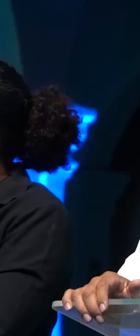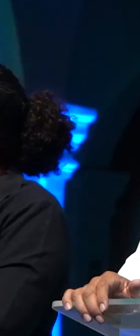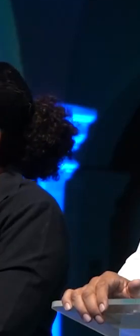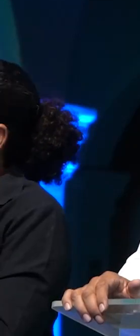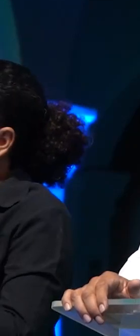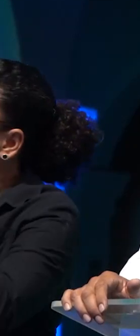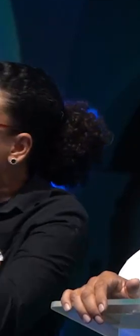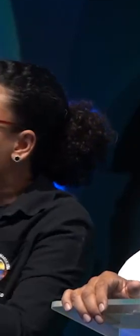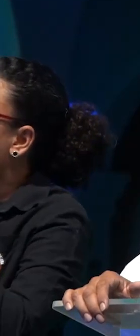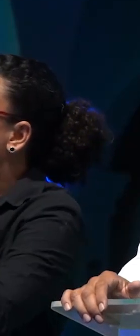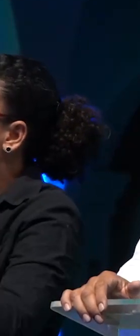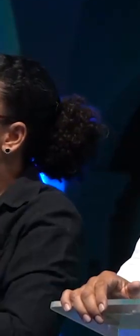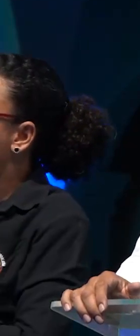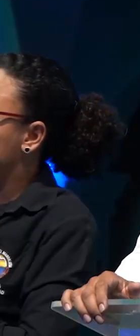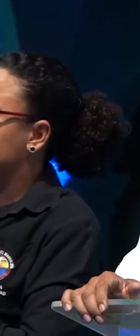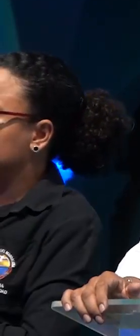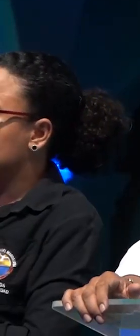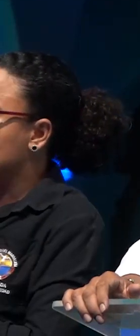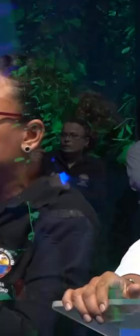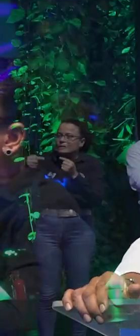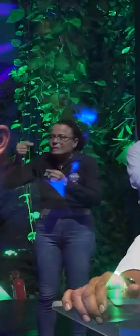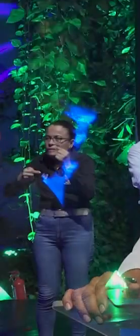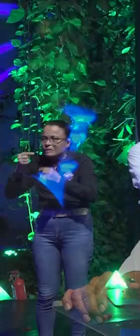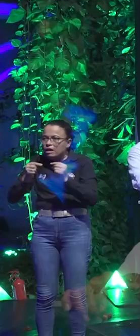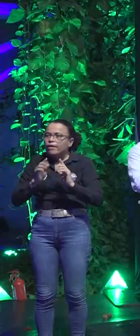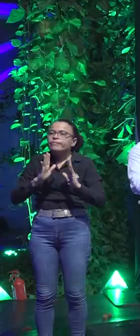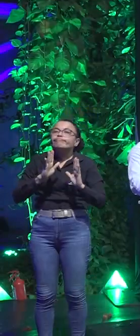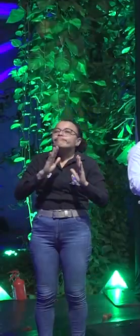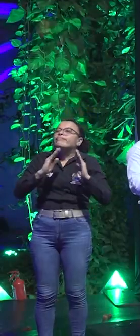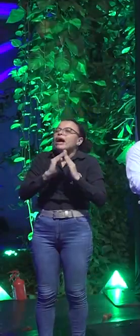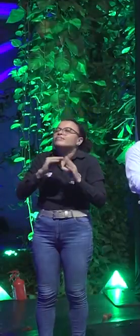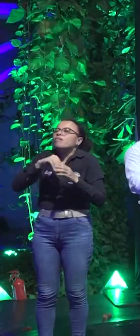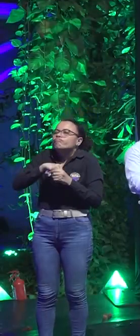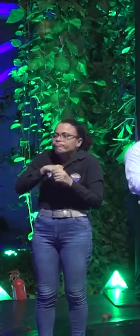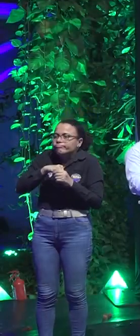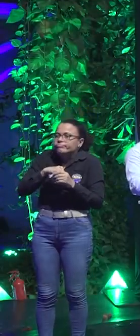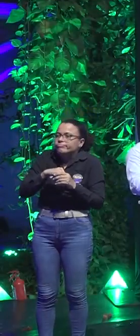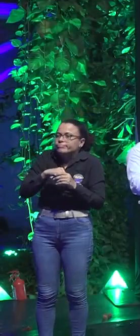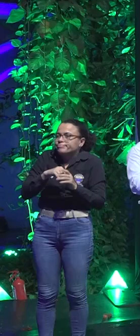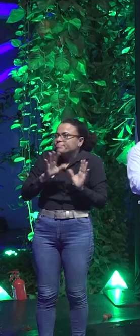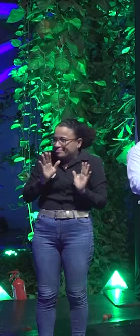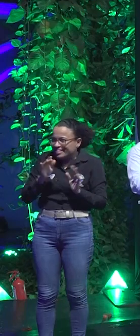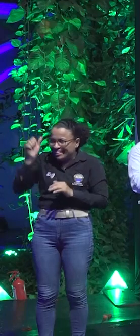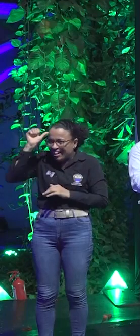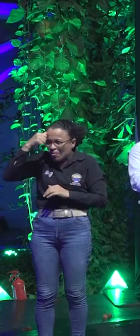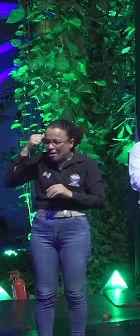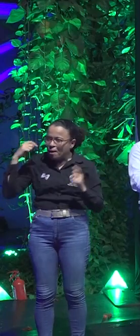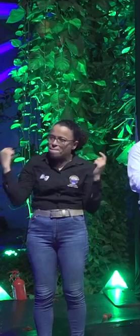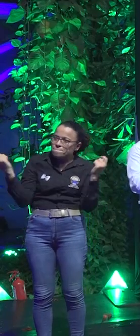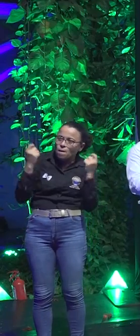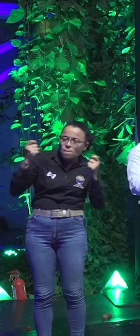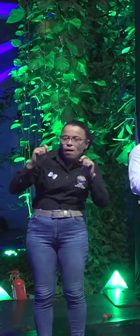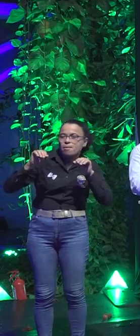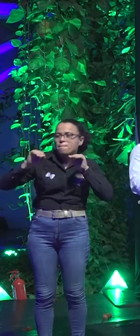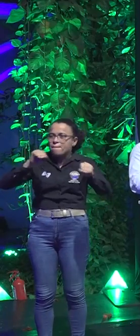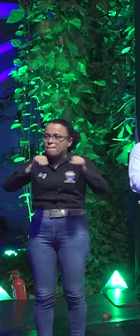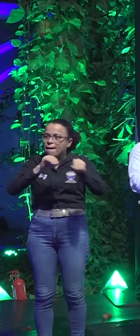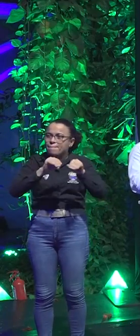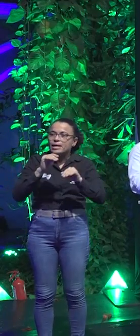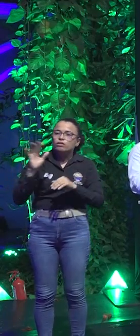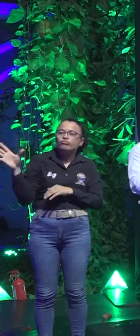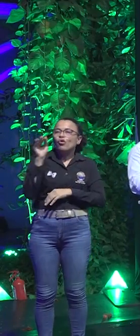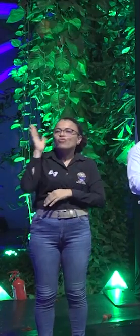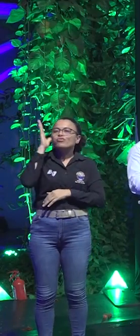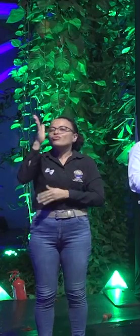asilo. Y esa campaña que alguien dijo, para allá vamos, porque para allá vamos todos, pero dije, en costeño dice, para allá vamos